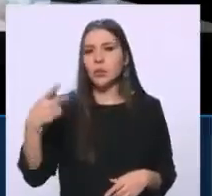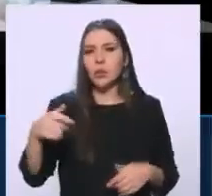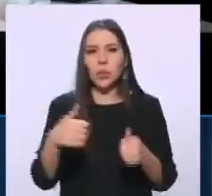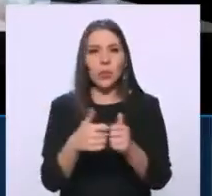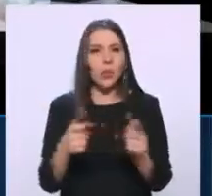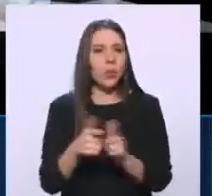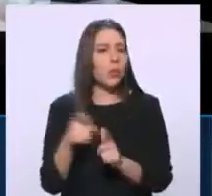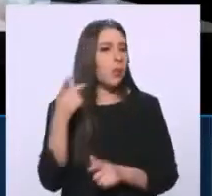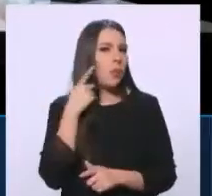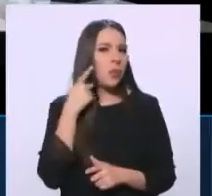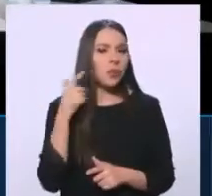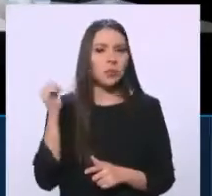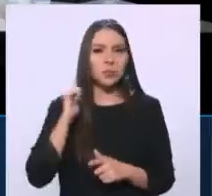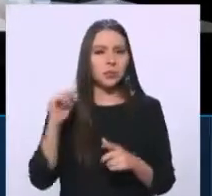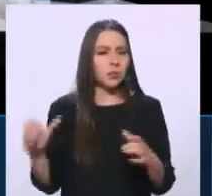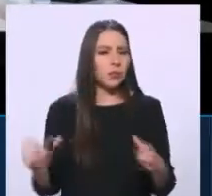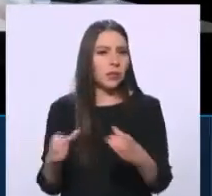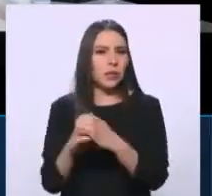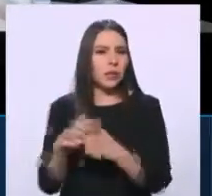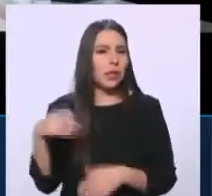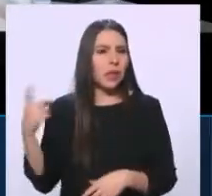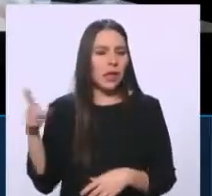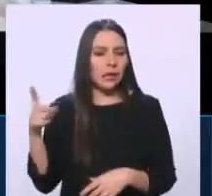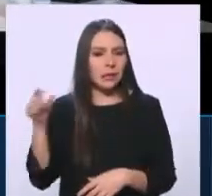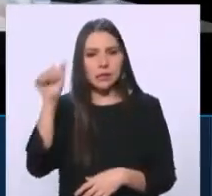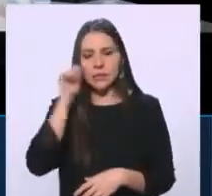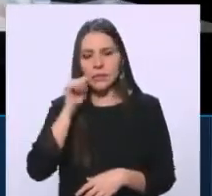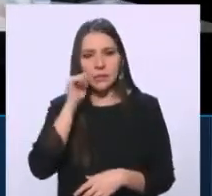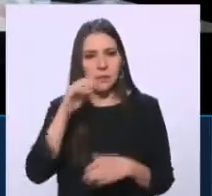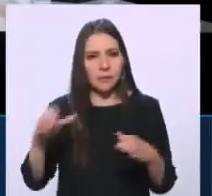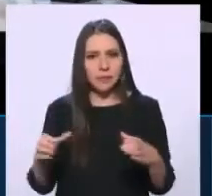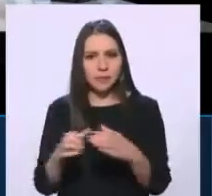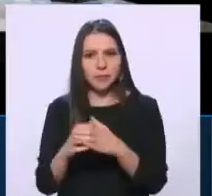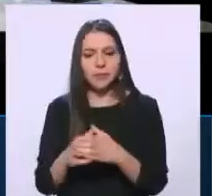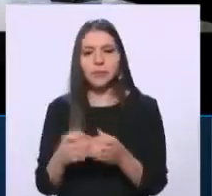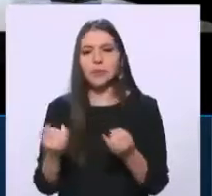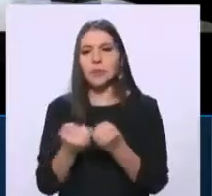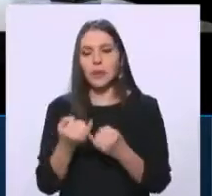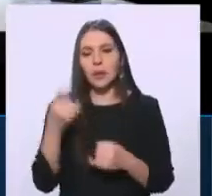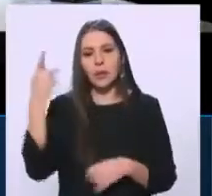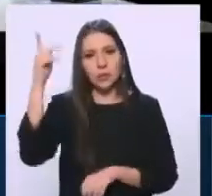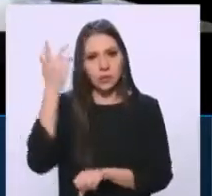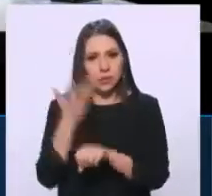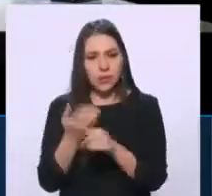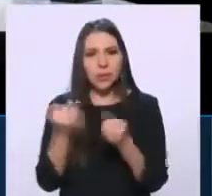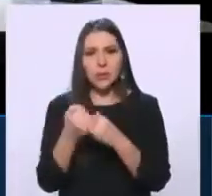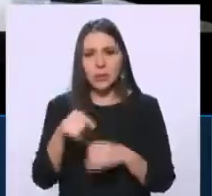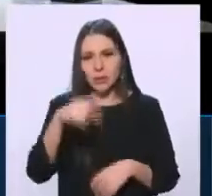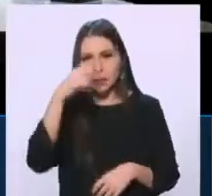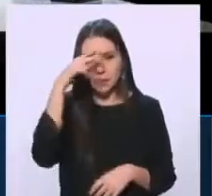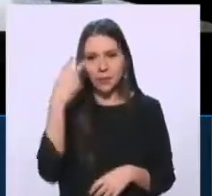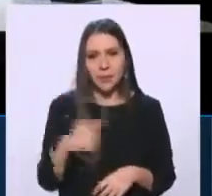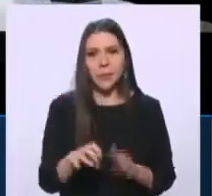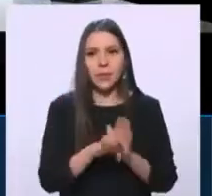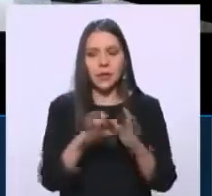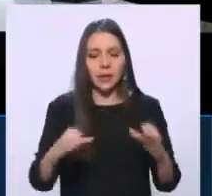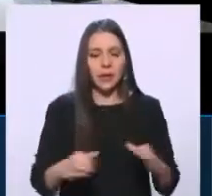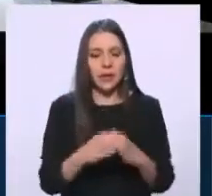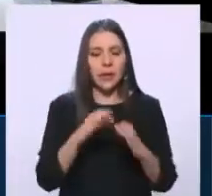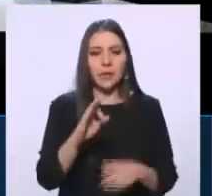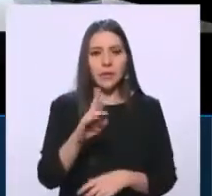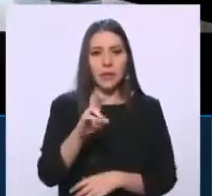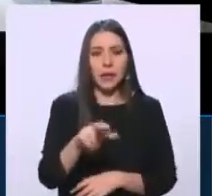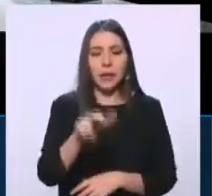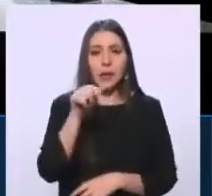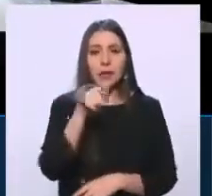muy vigente la alt-right en Estados Unidos y parte de la derecha mexicana. Y en el caso de Frena, la red social, me